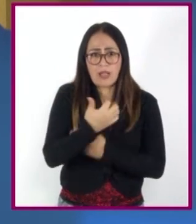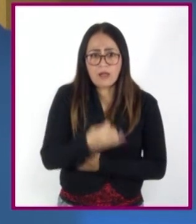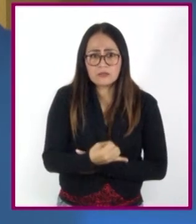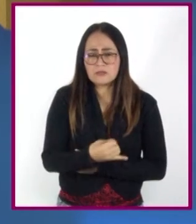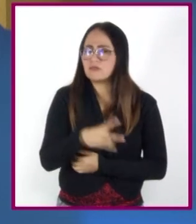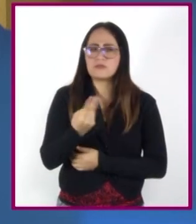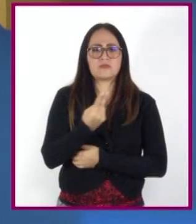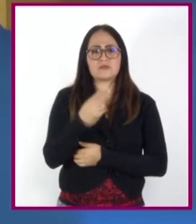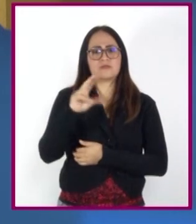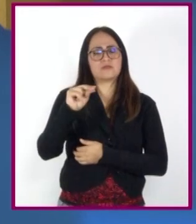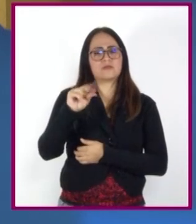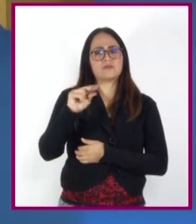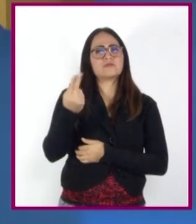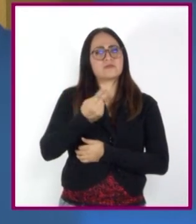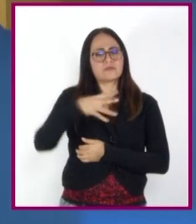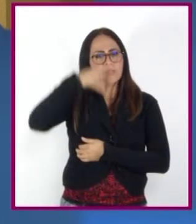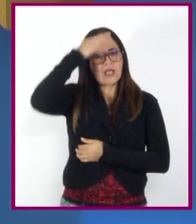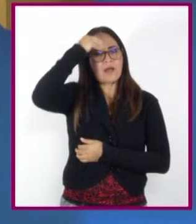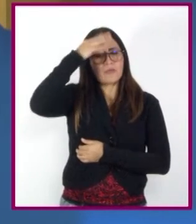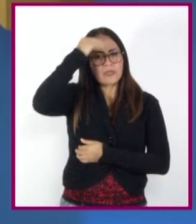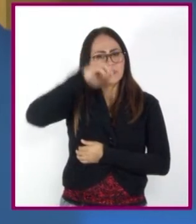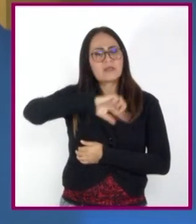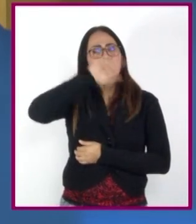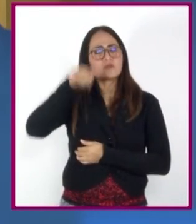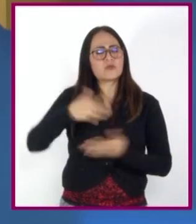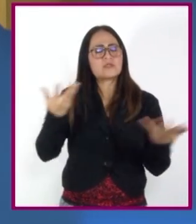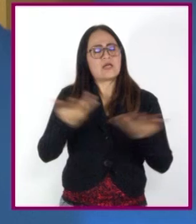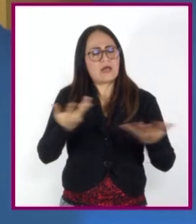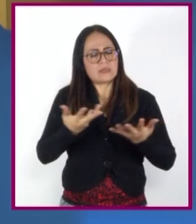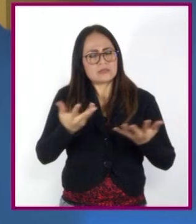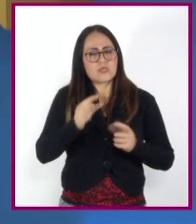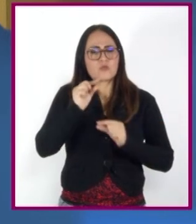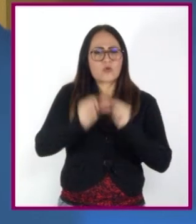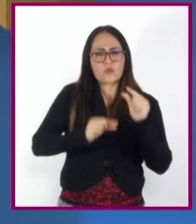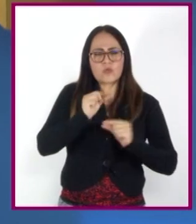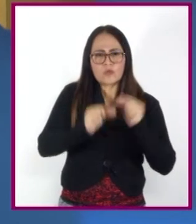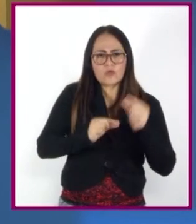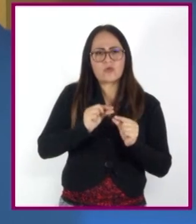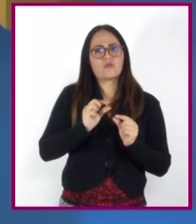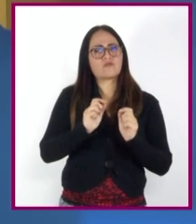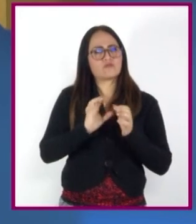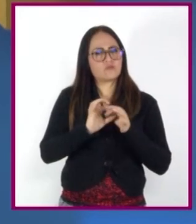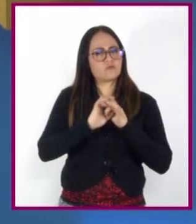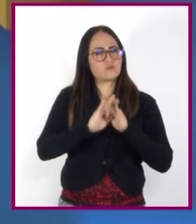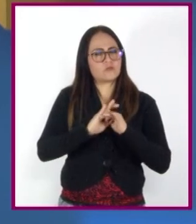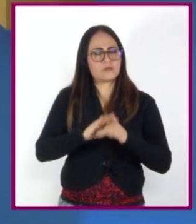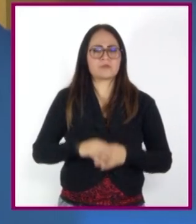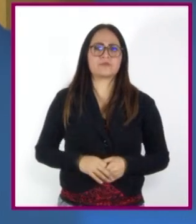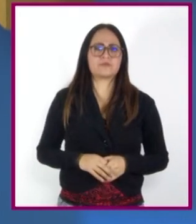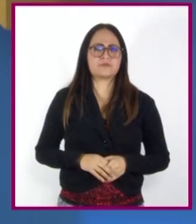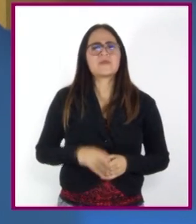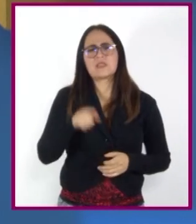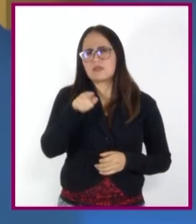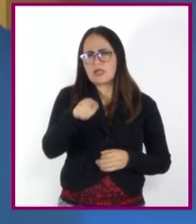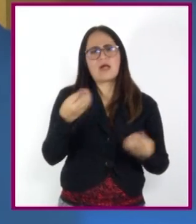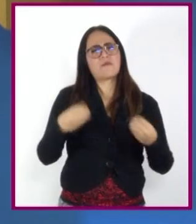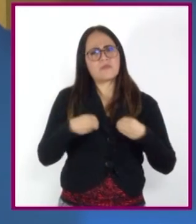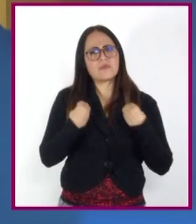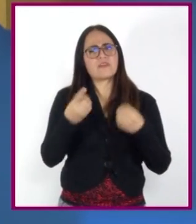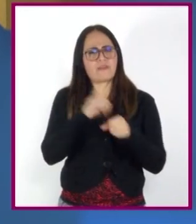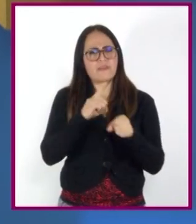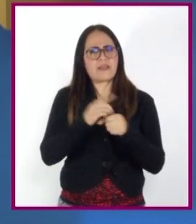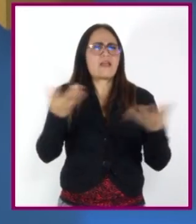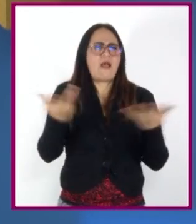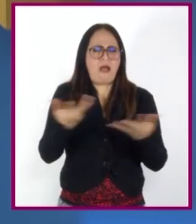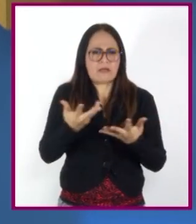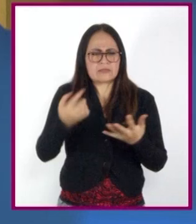se adquiere, se practica y se interioriza. Hay algunas actividades que pueden realizar en su vida diaria para desarrollar